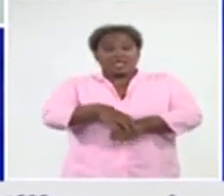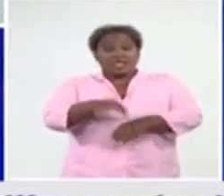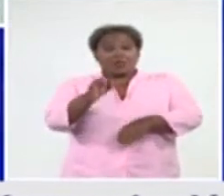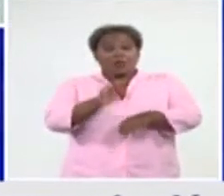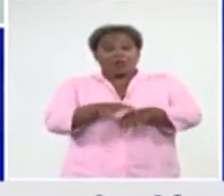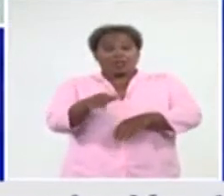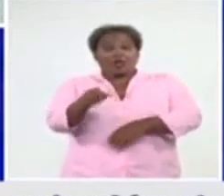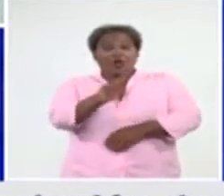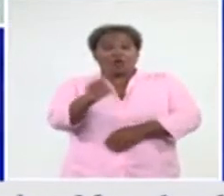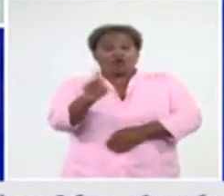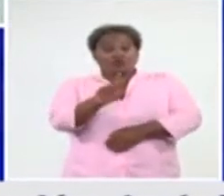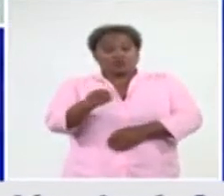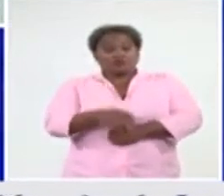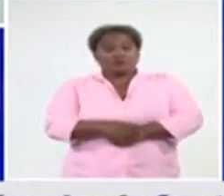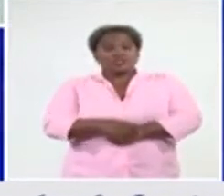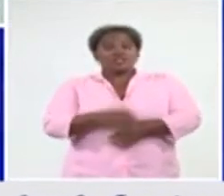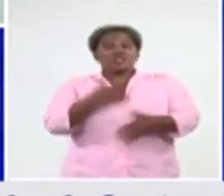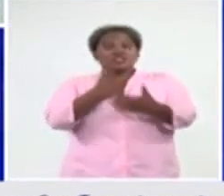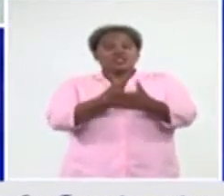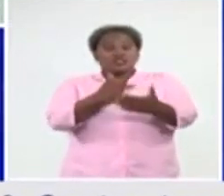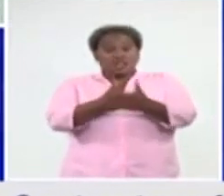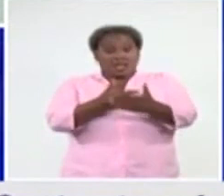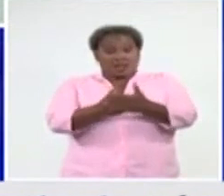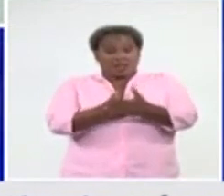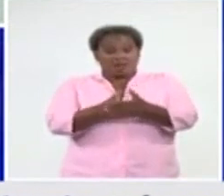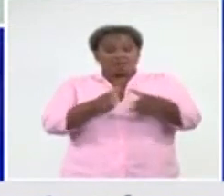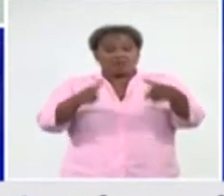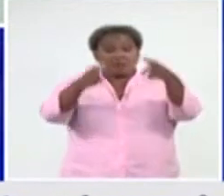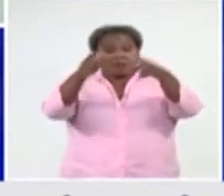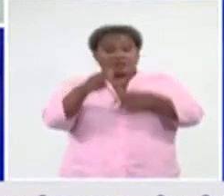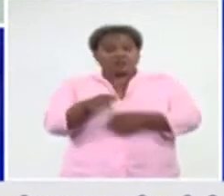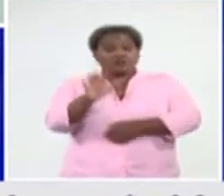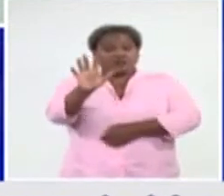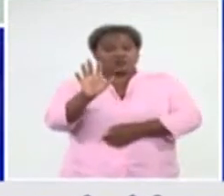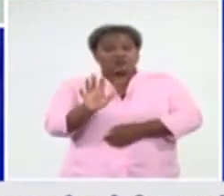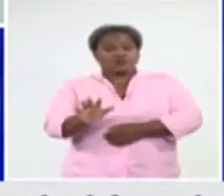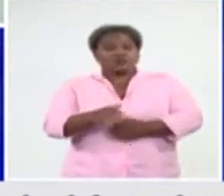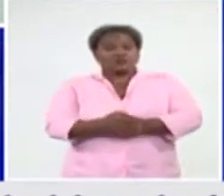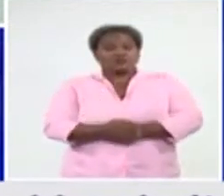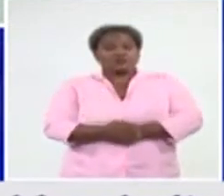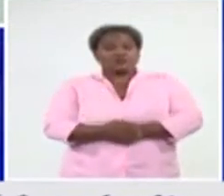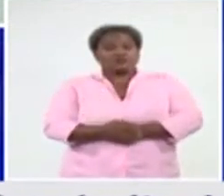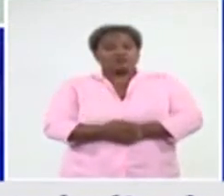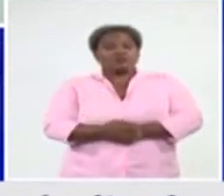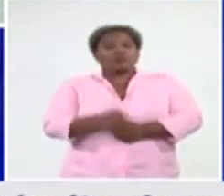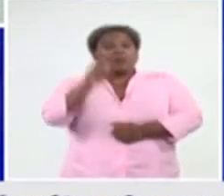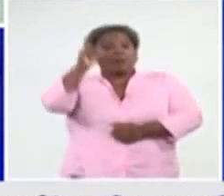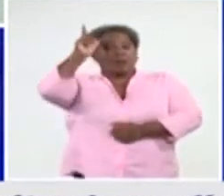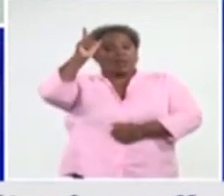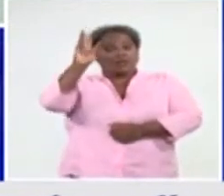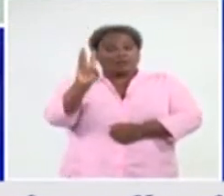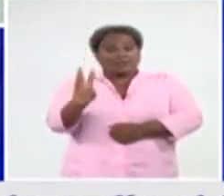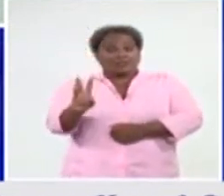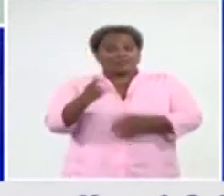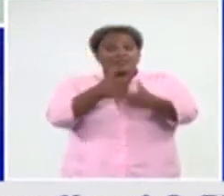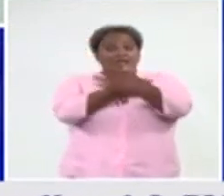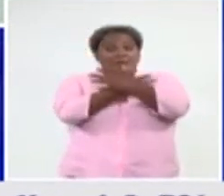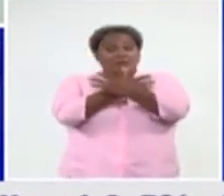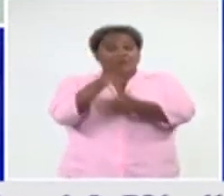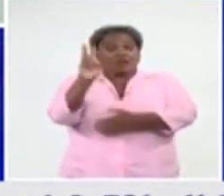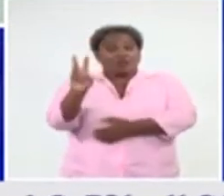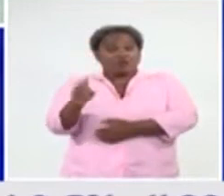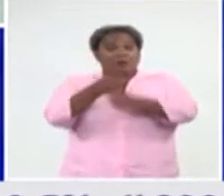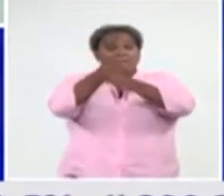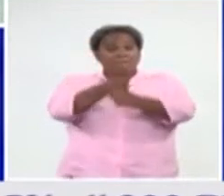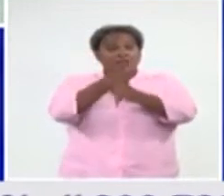Yara y Bartolomé Mazó con 5 casos autóctonos cada uno, Boyarriba 3, Campechuela 2 y Pilón un